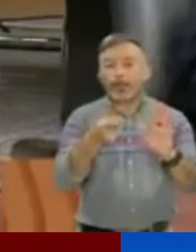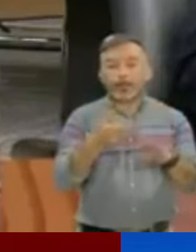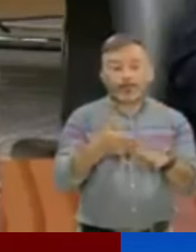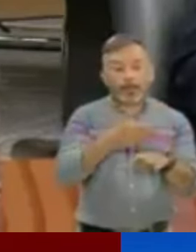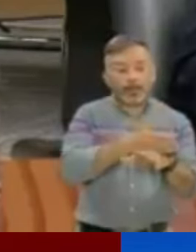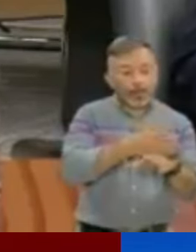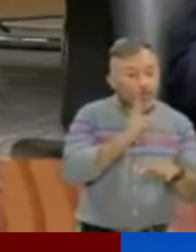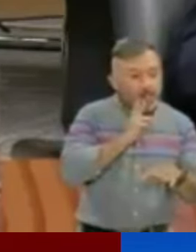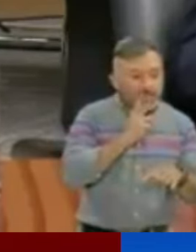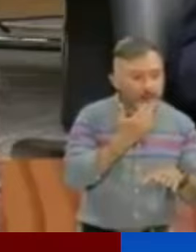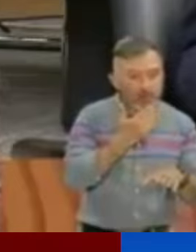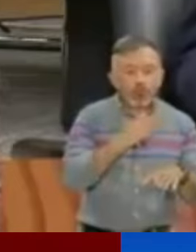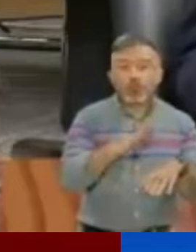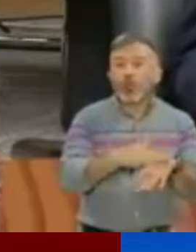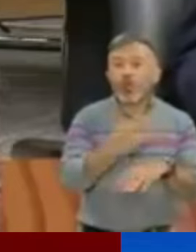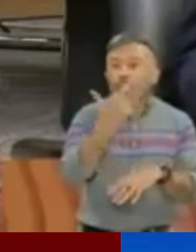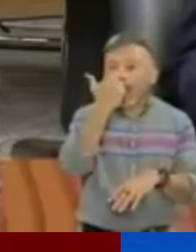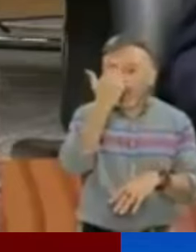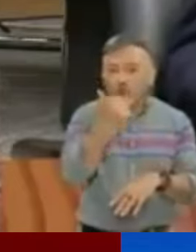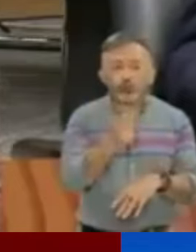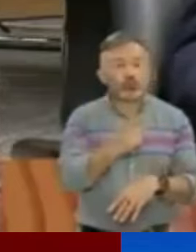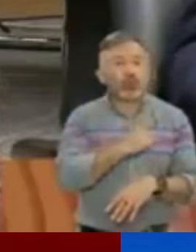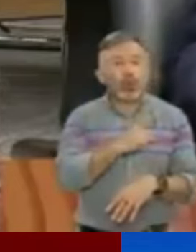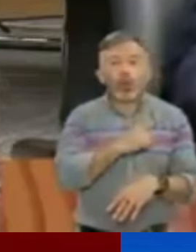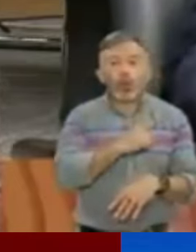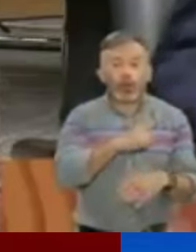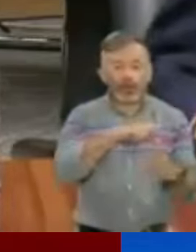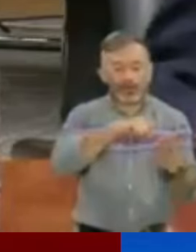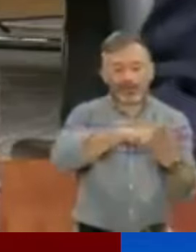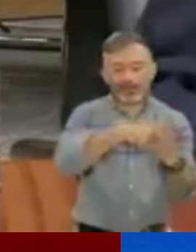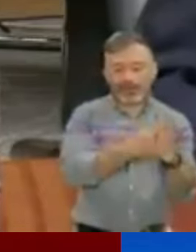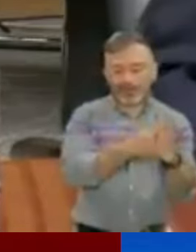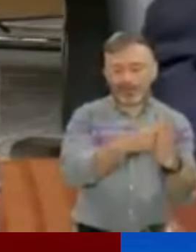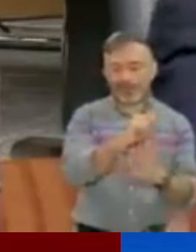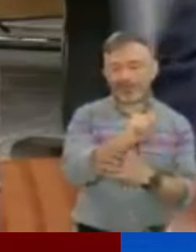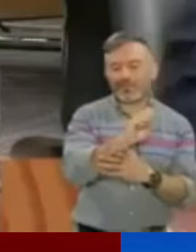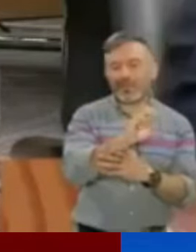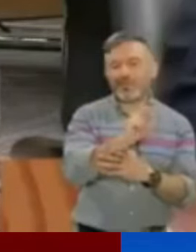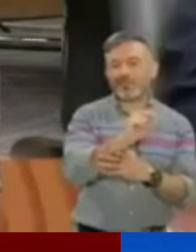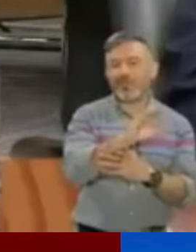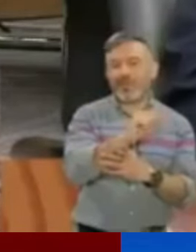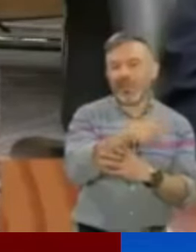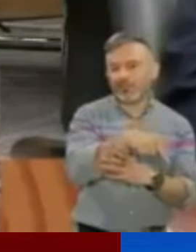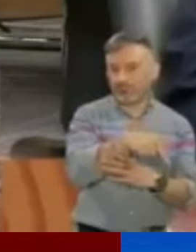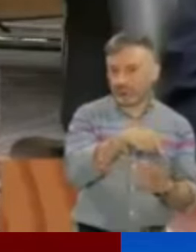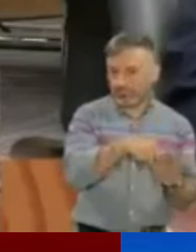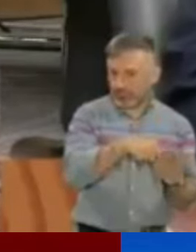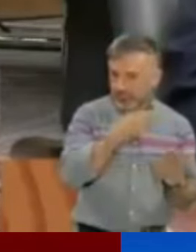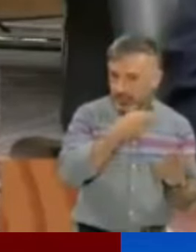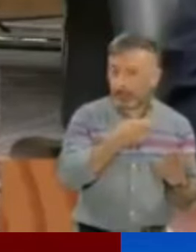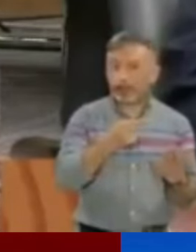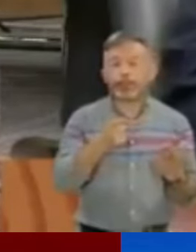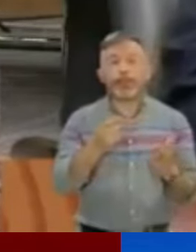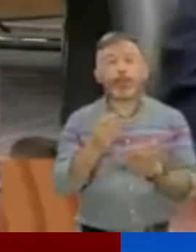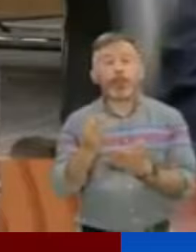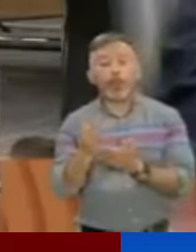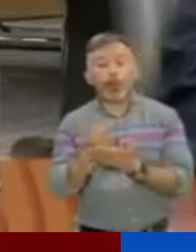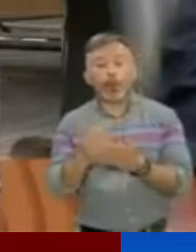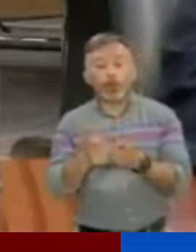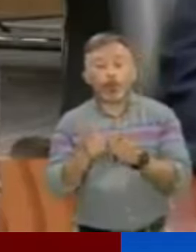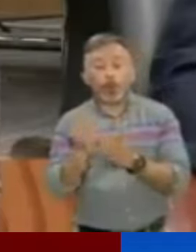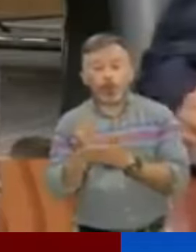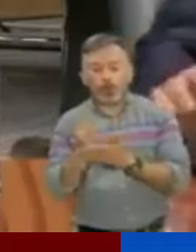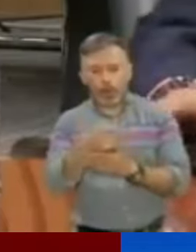procedimiento por razones estrictamente técnicas. Morena es respetuoso del marco jurídico y entiende que